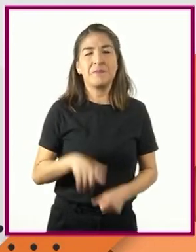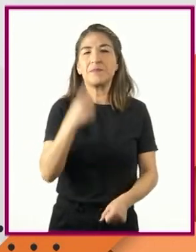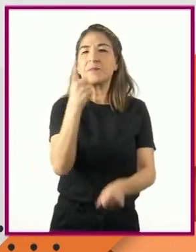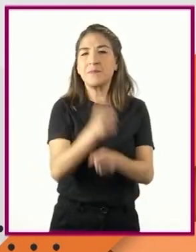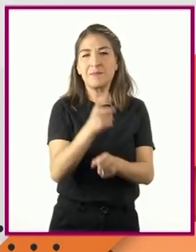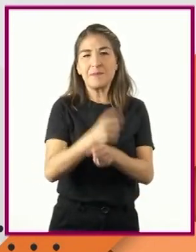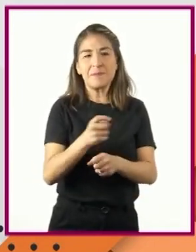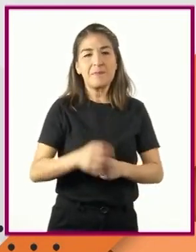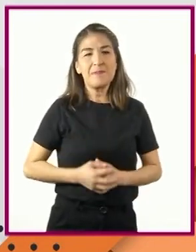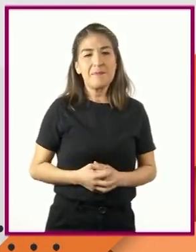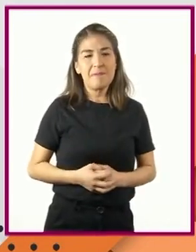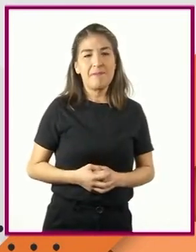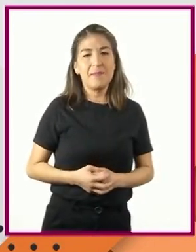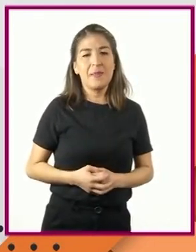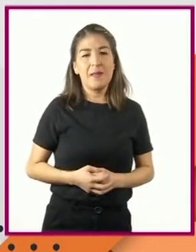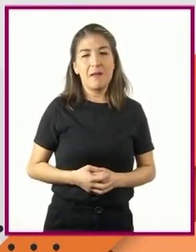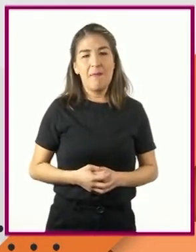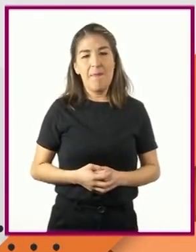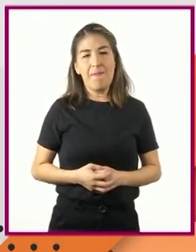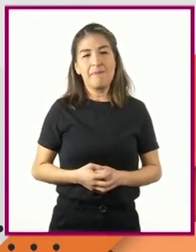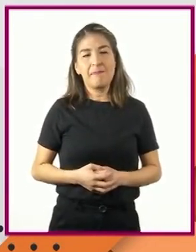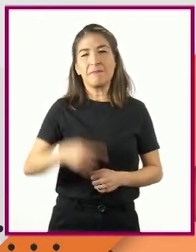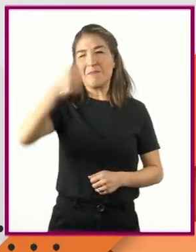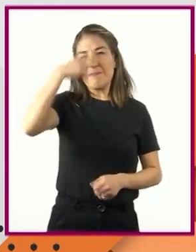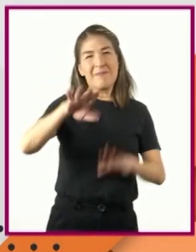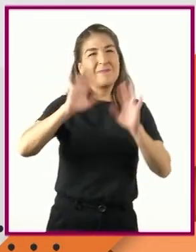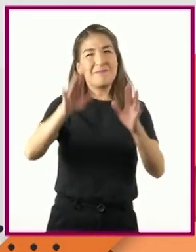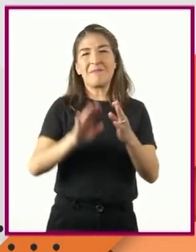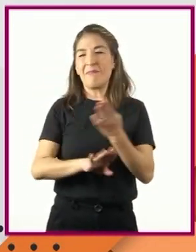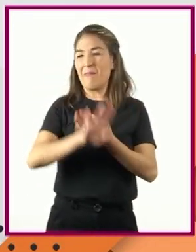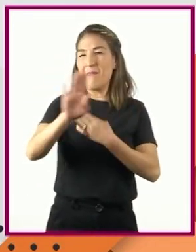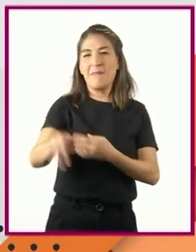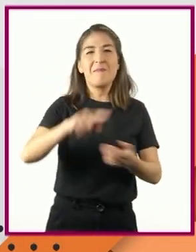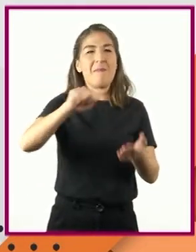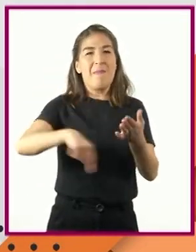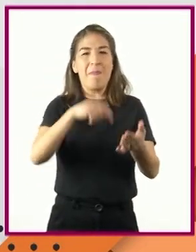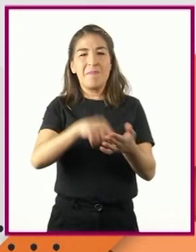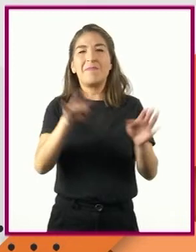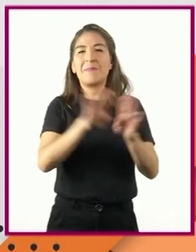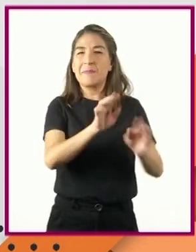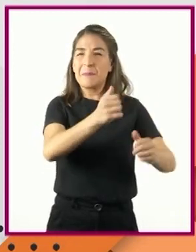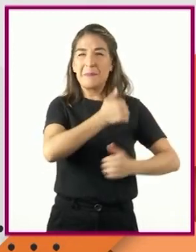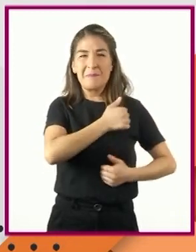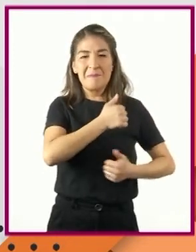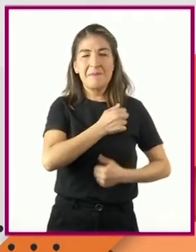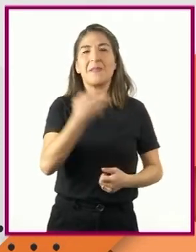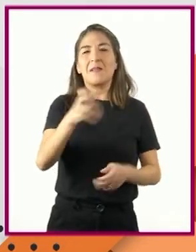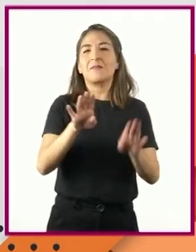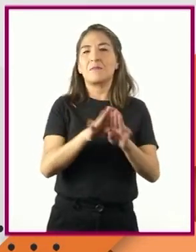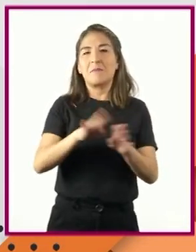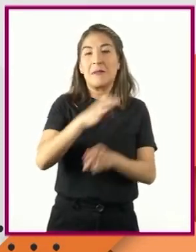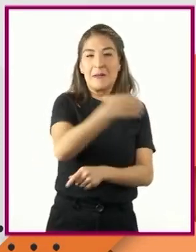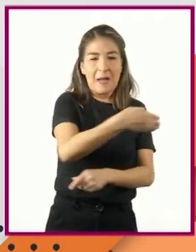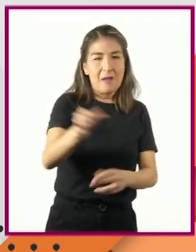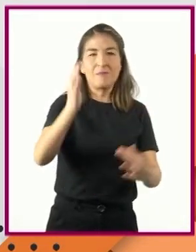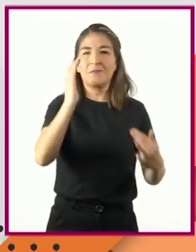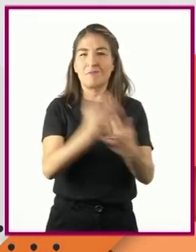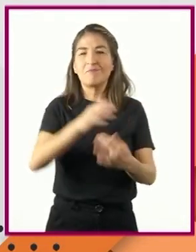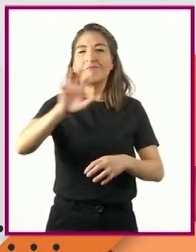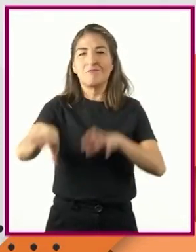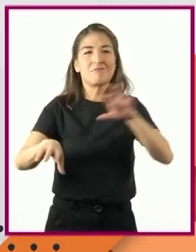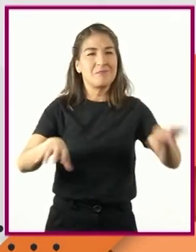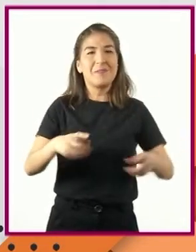ellos, para extinguir la propiedad terrateniente y distribuir la tierra entre los campesinos.